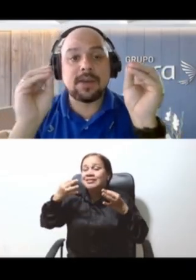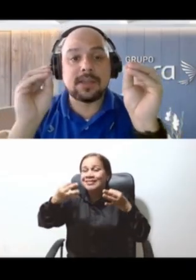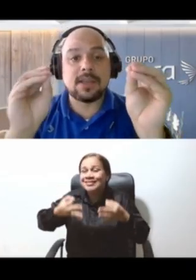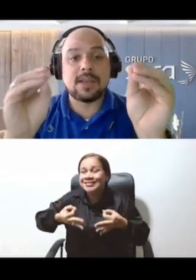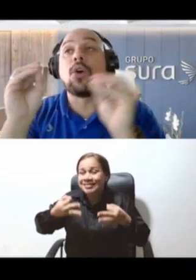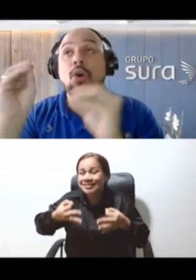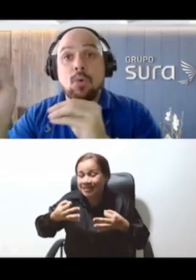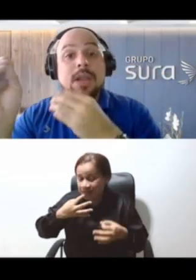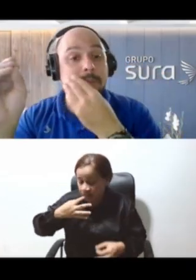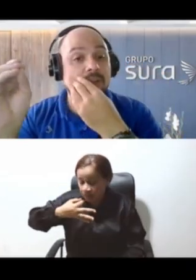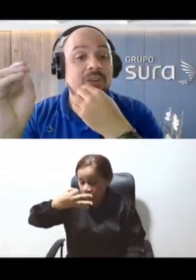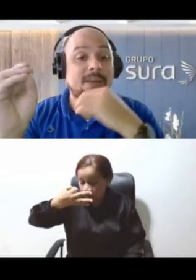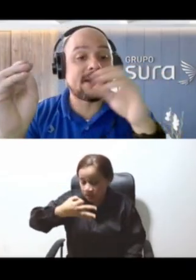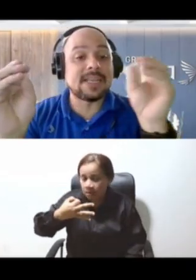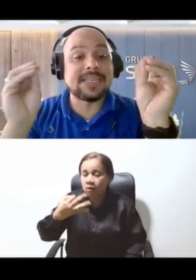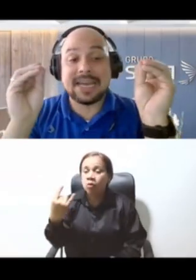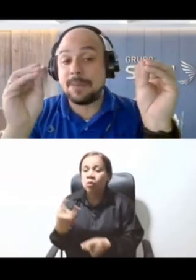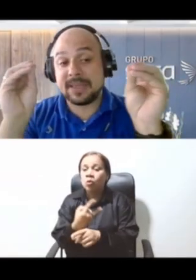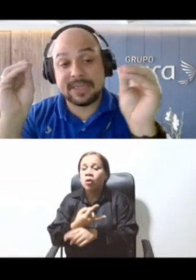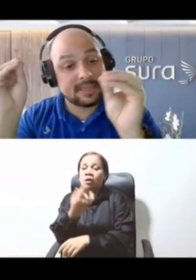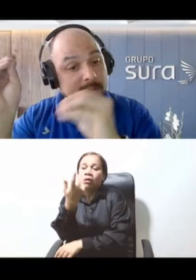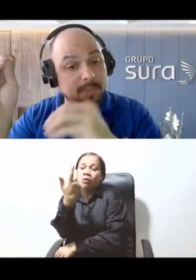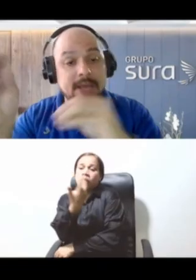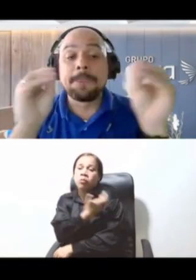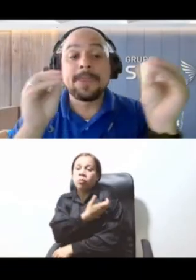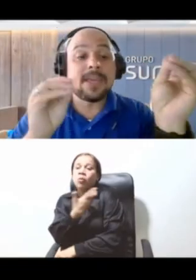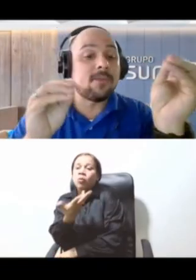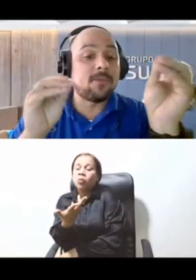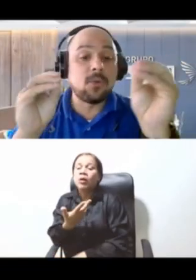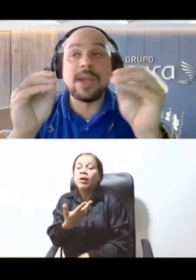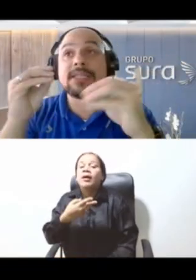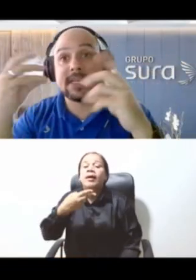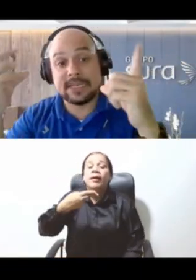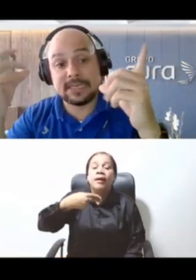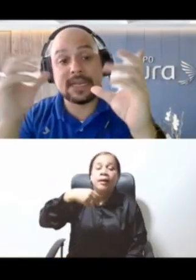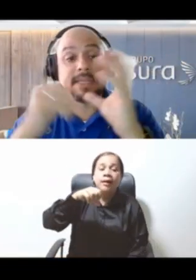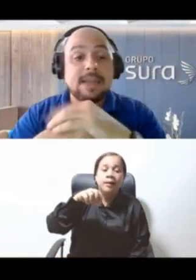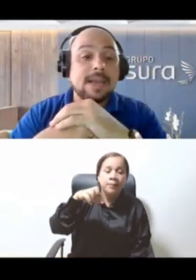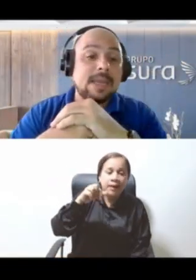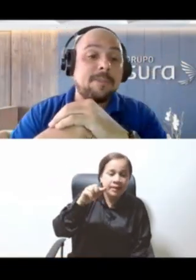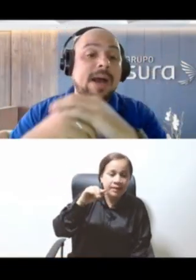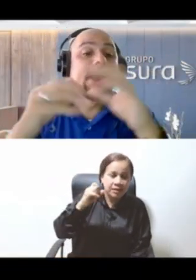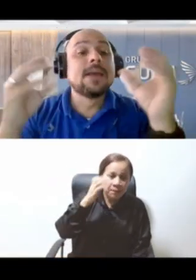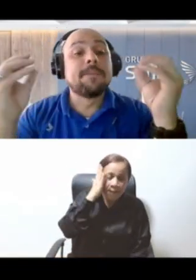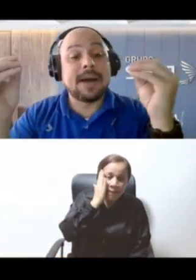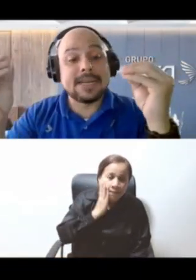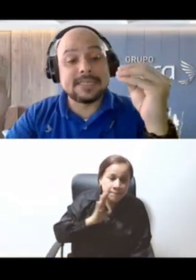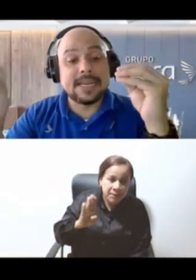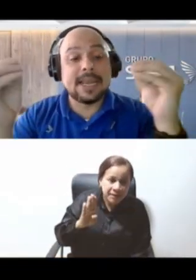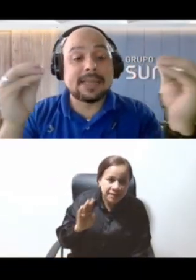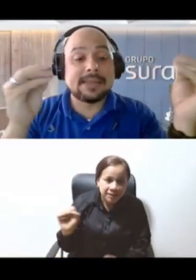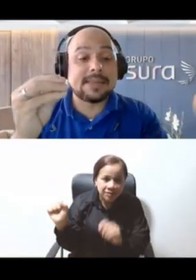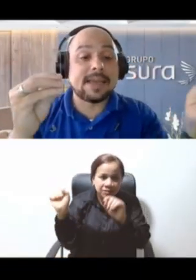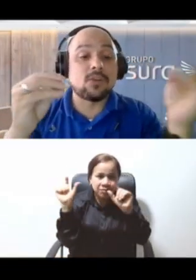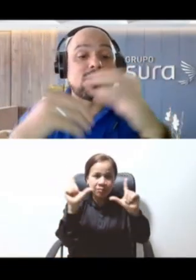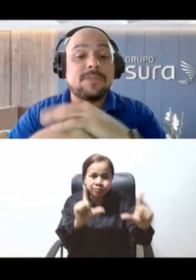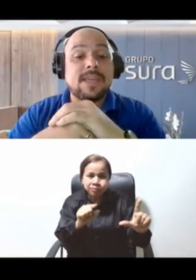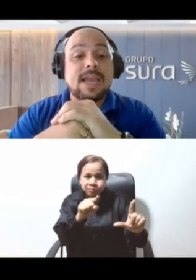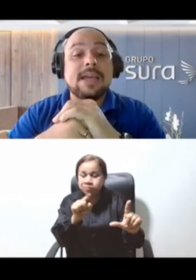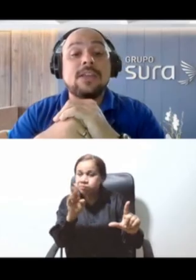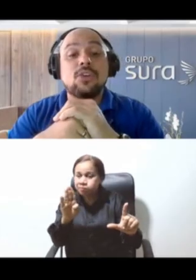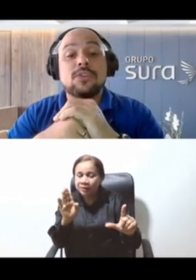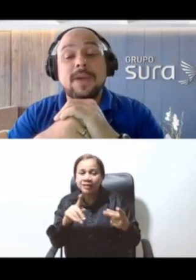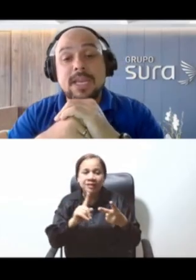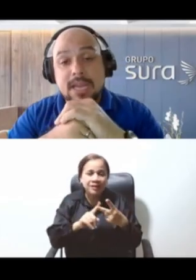o sí debe de tener o una persona de emergencia, hepatitis B, influenza, es decir, el té de la gripa, varicela,